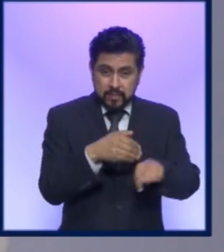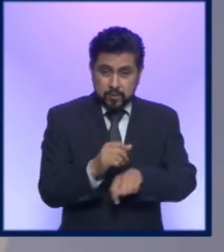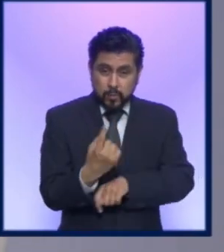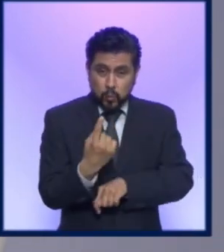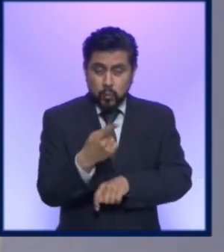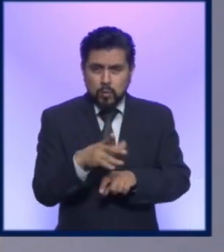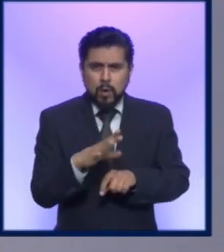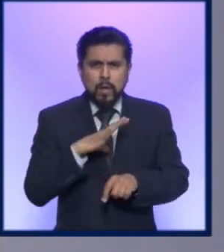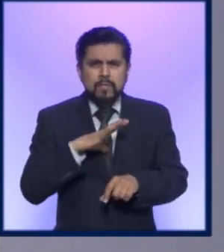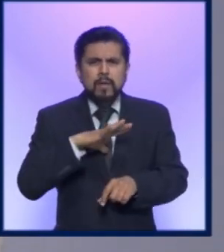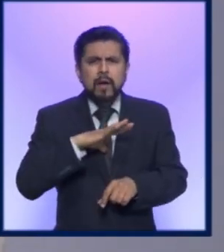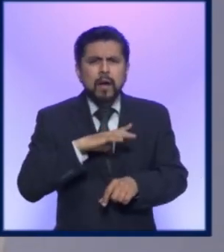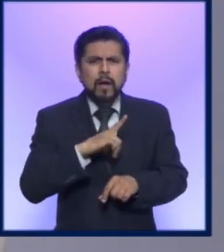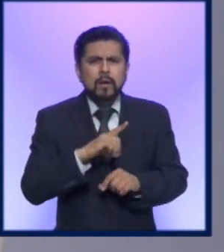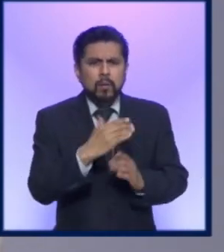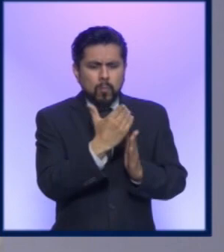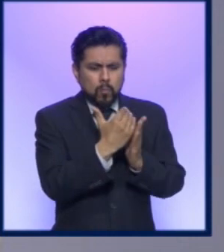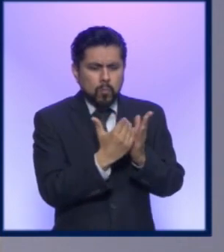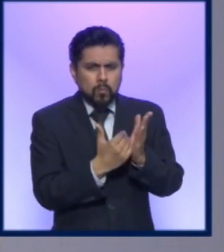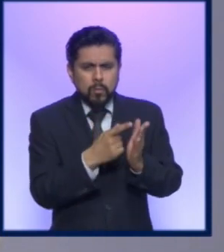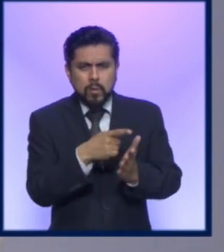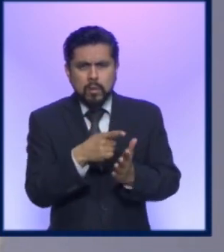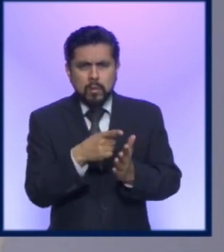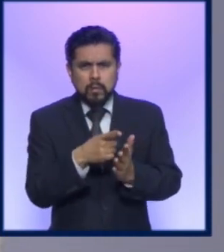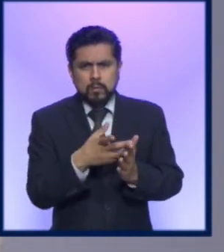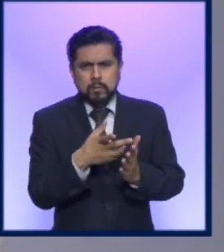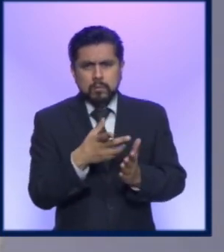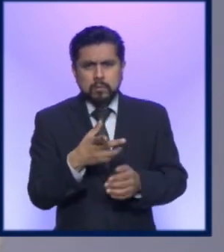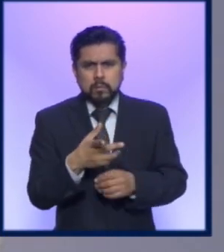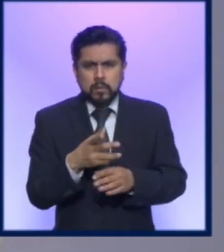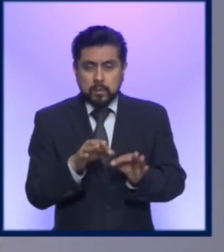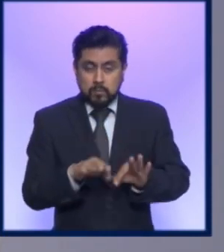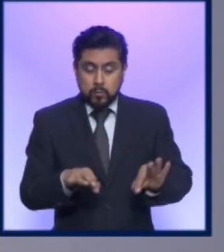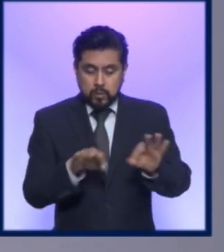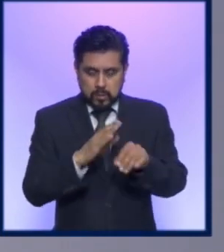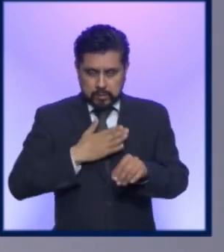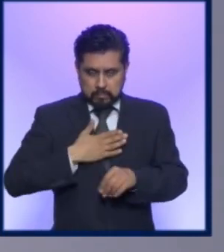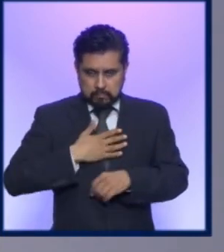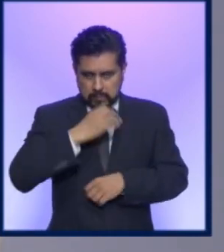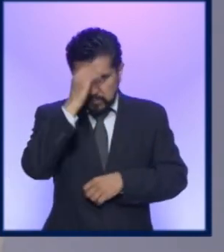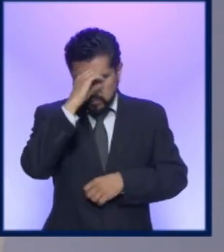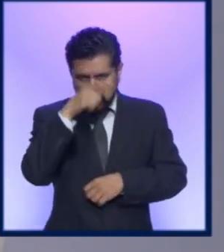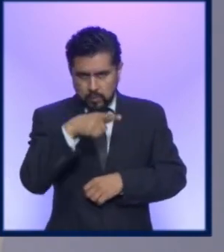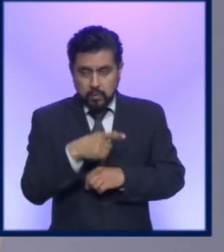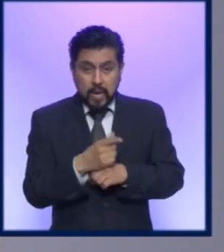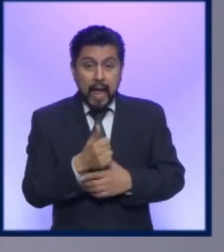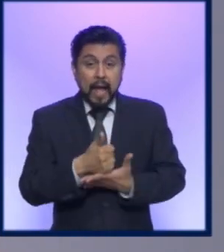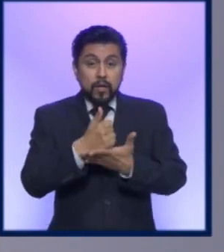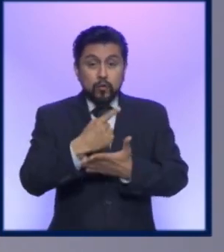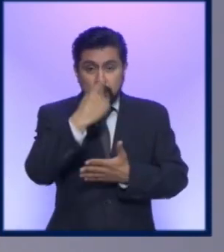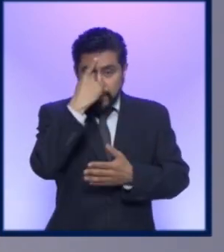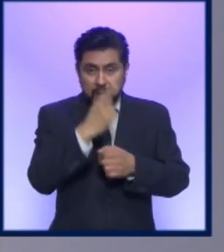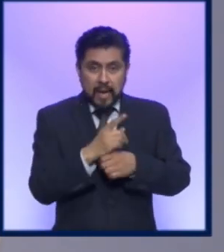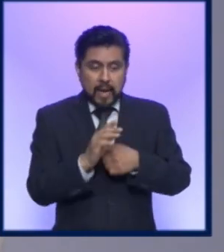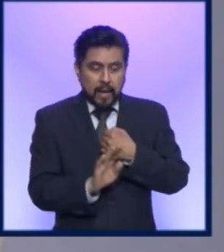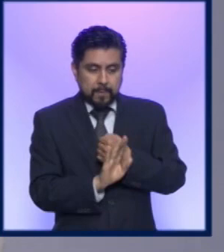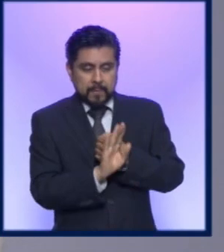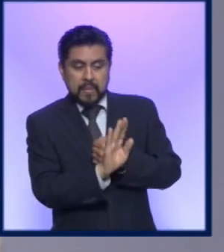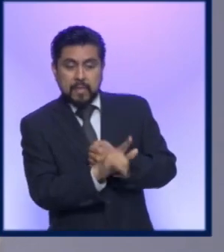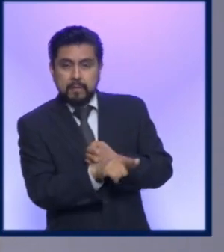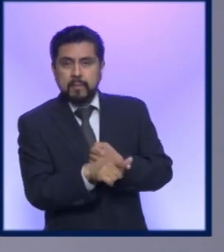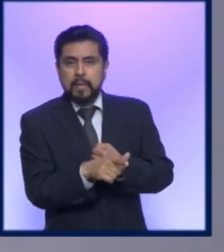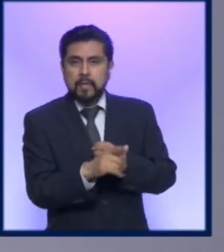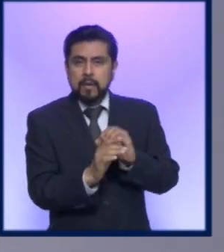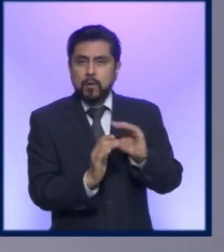tiene un criterio que en en mi particular Visión Es preventivo en el sentido de que se busca